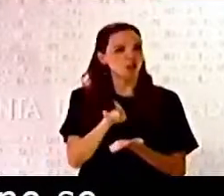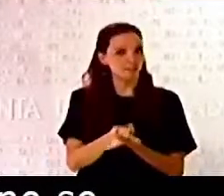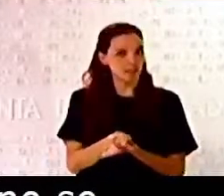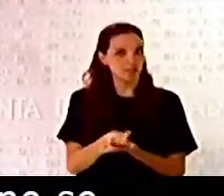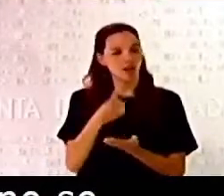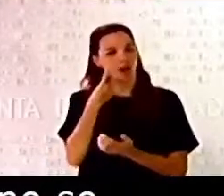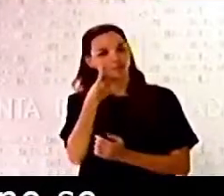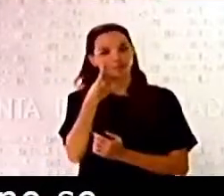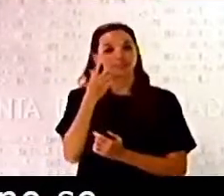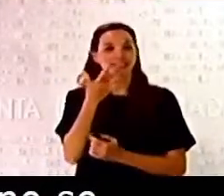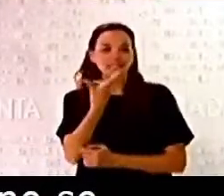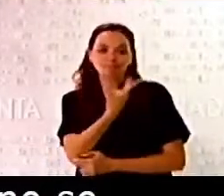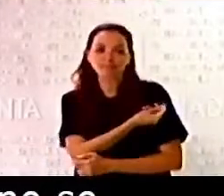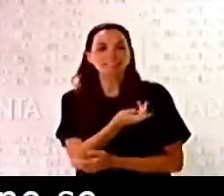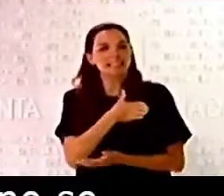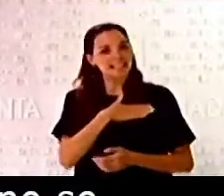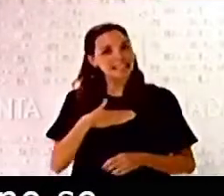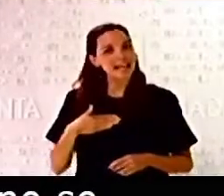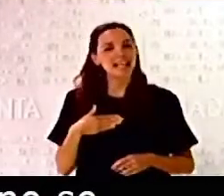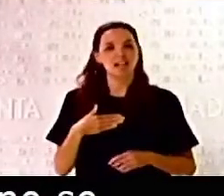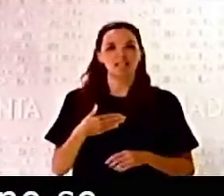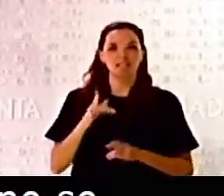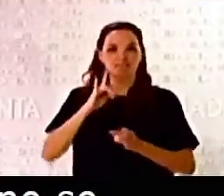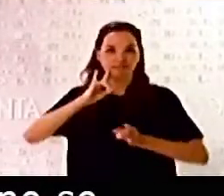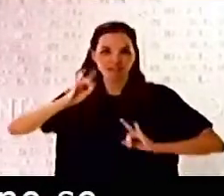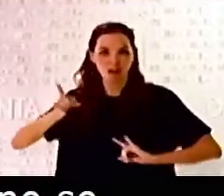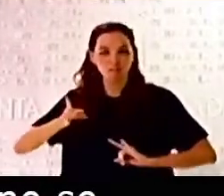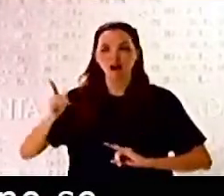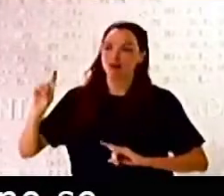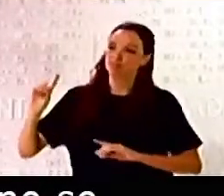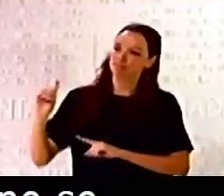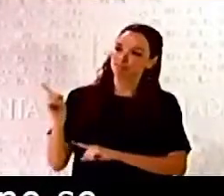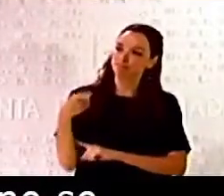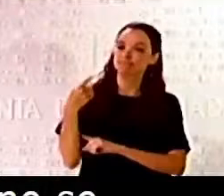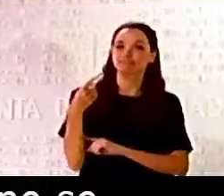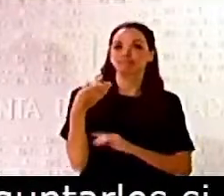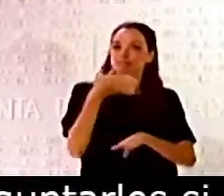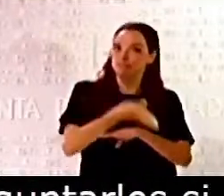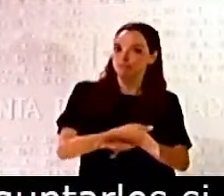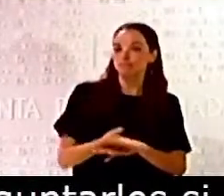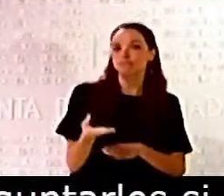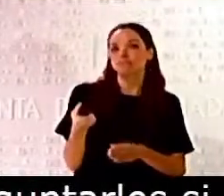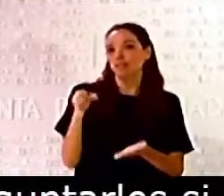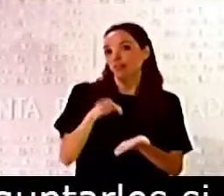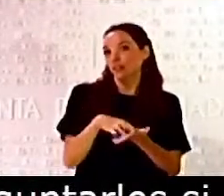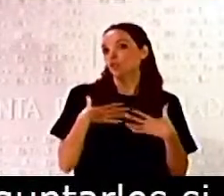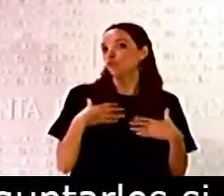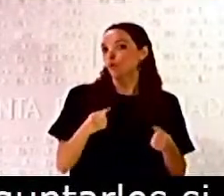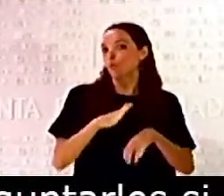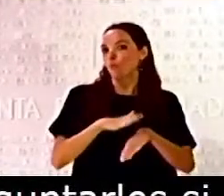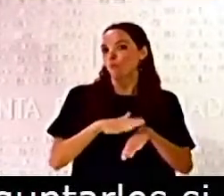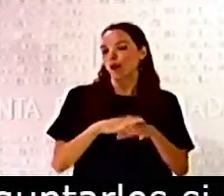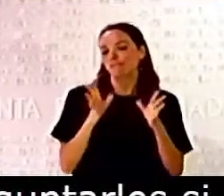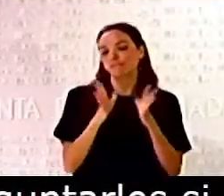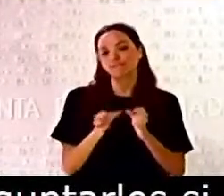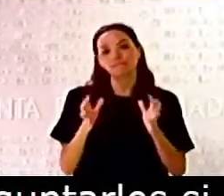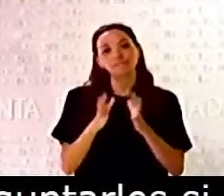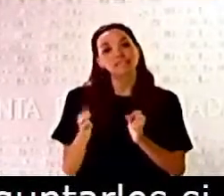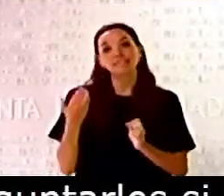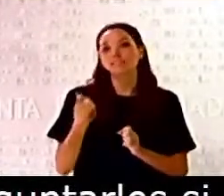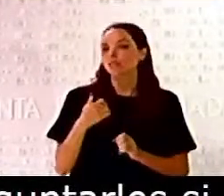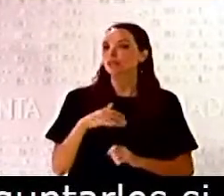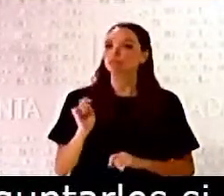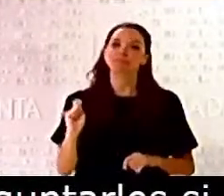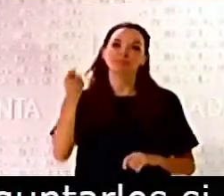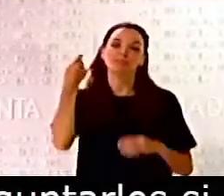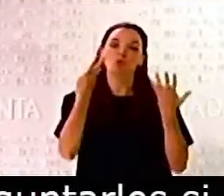quieren volver a vacunar, si quieren seguir acudiendo a estas citas para que podamos llegar a ese ansiado